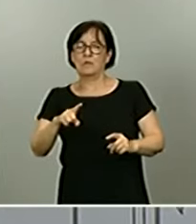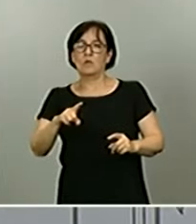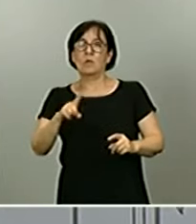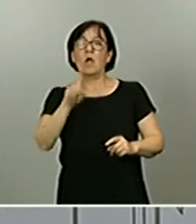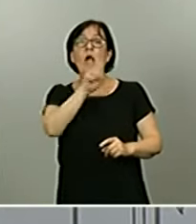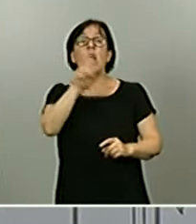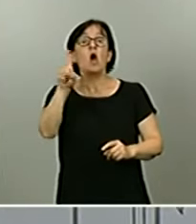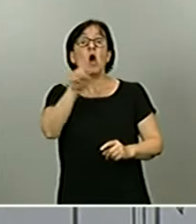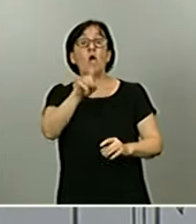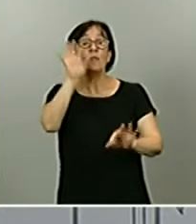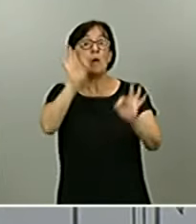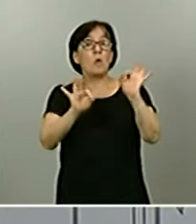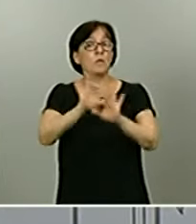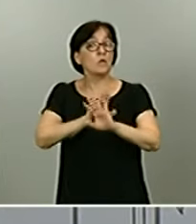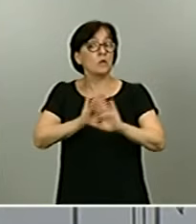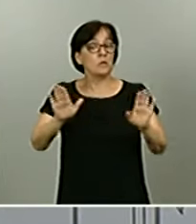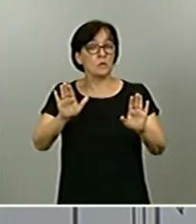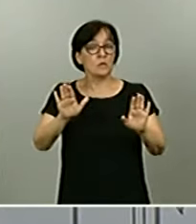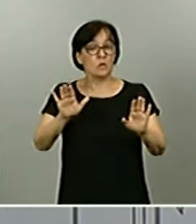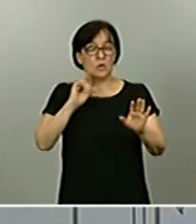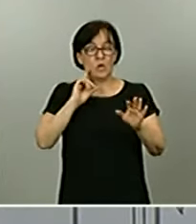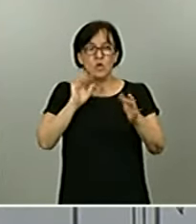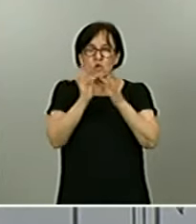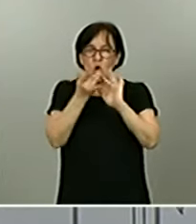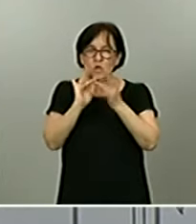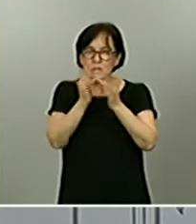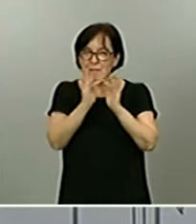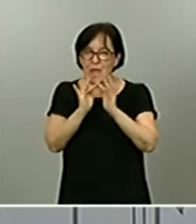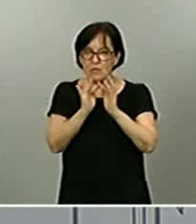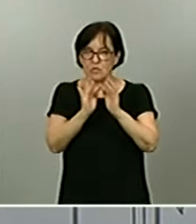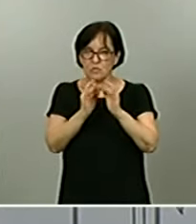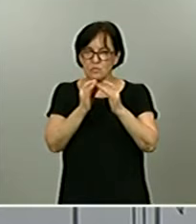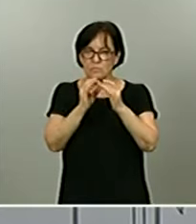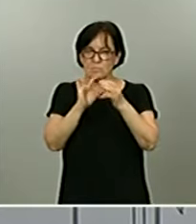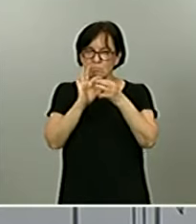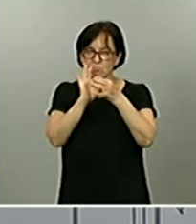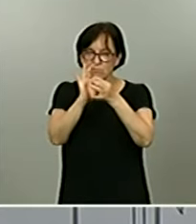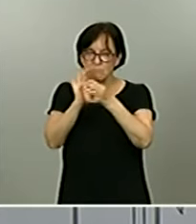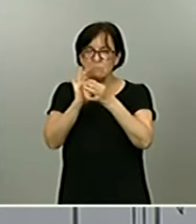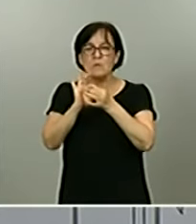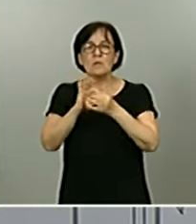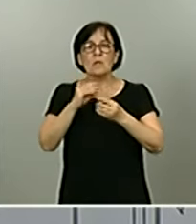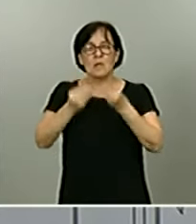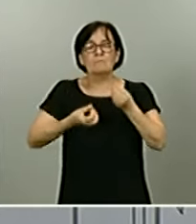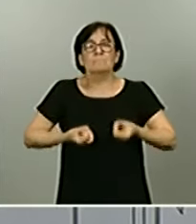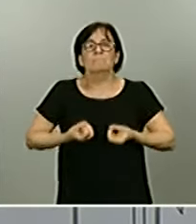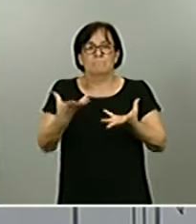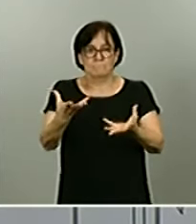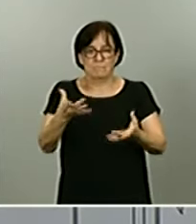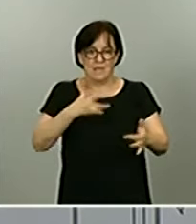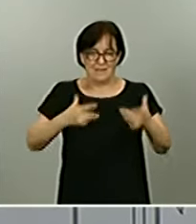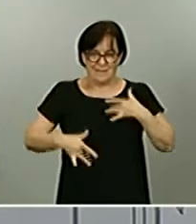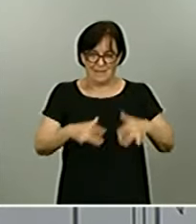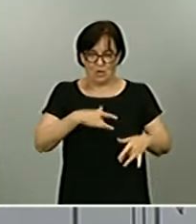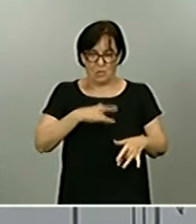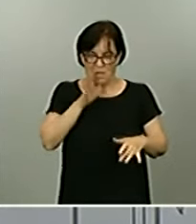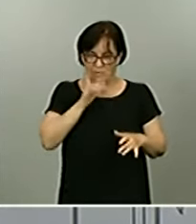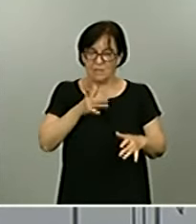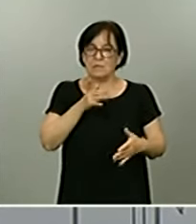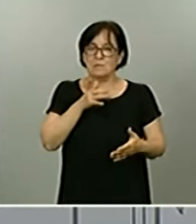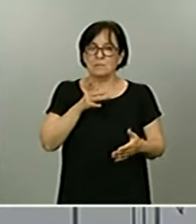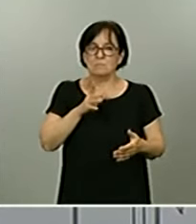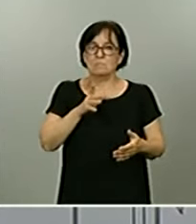los contactos estrechos de los casos identificados han desarrollado síntomas hasta la fecha. Y eso es también un dato